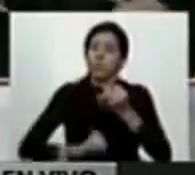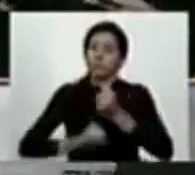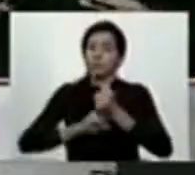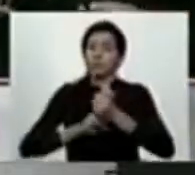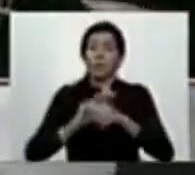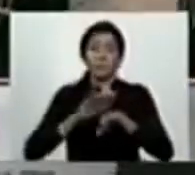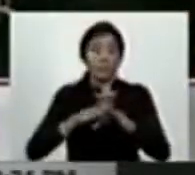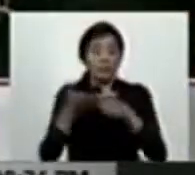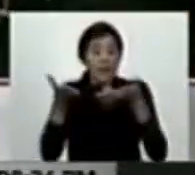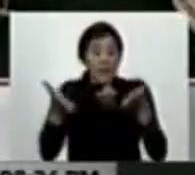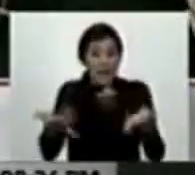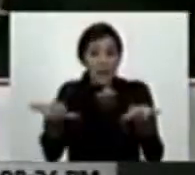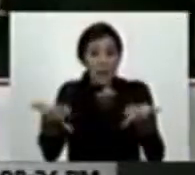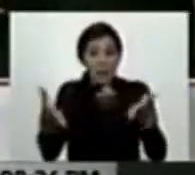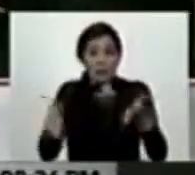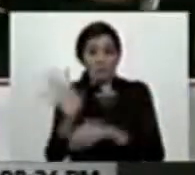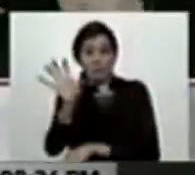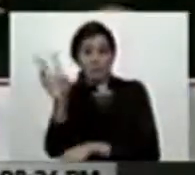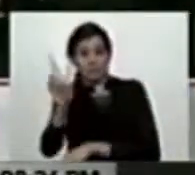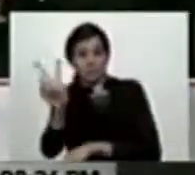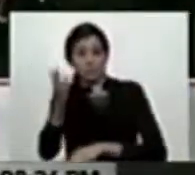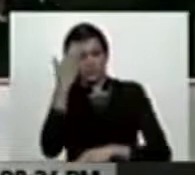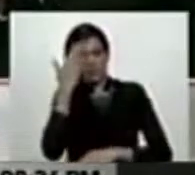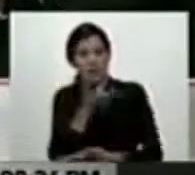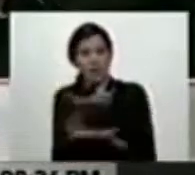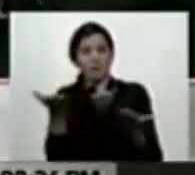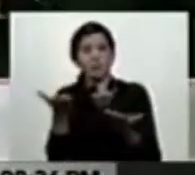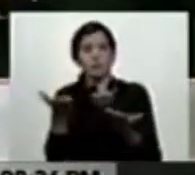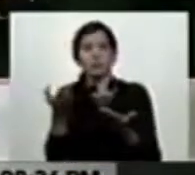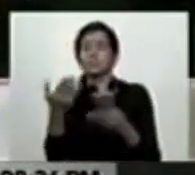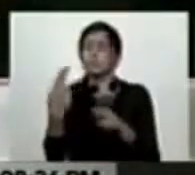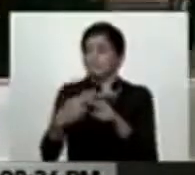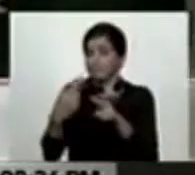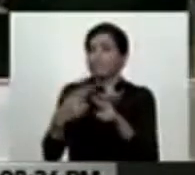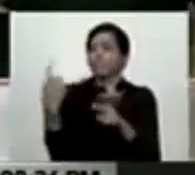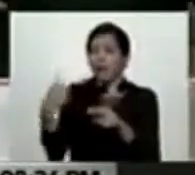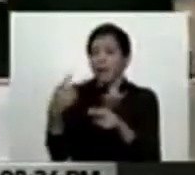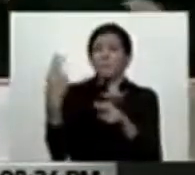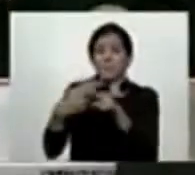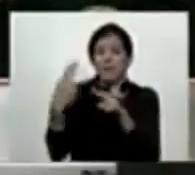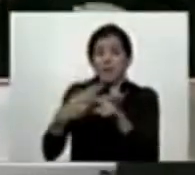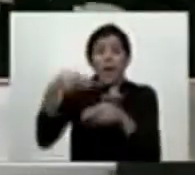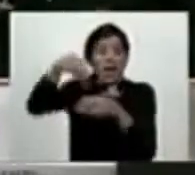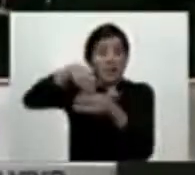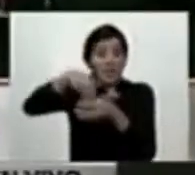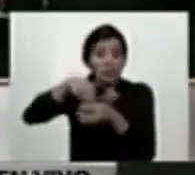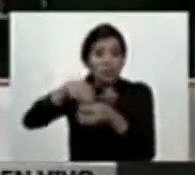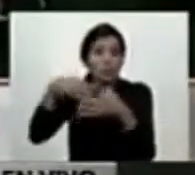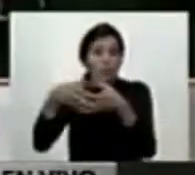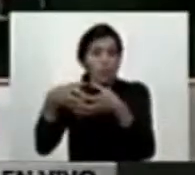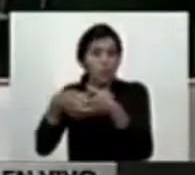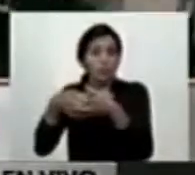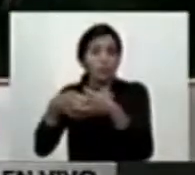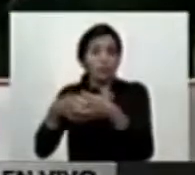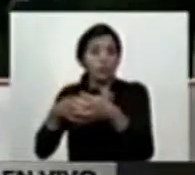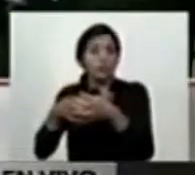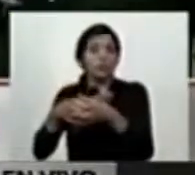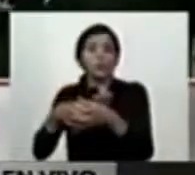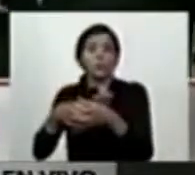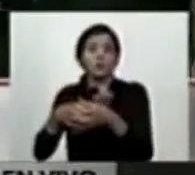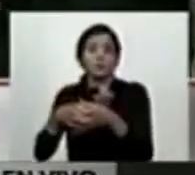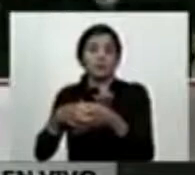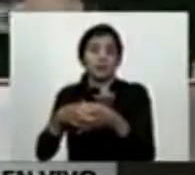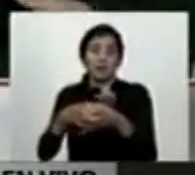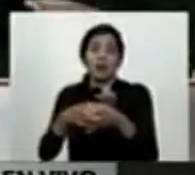momento en el que nuestro país, como sabemos, está amenazado por fuerzas internas que tienen un pie en la